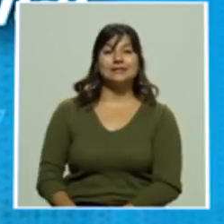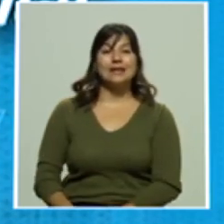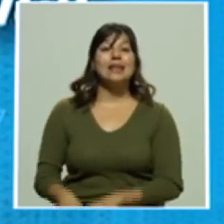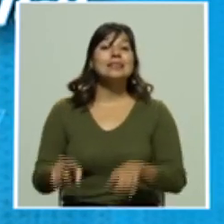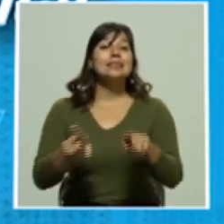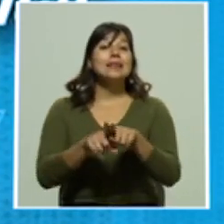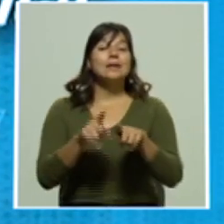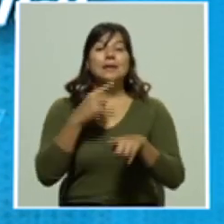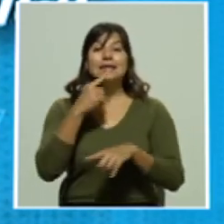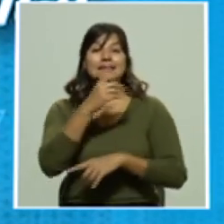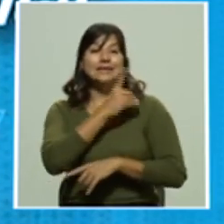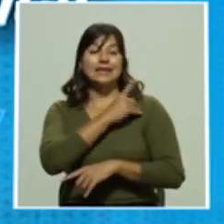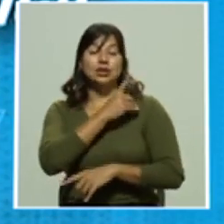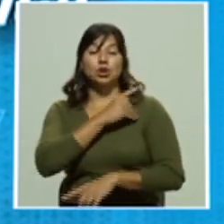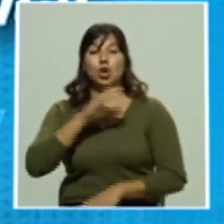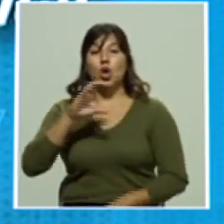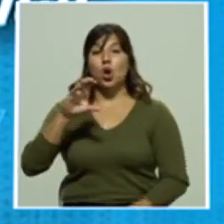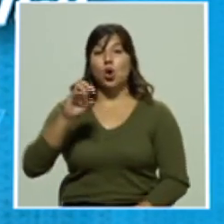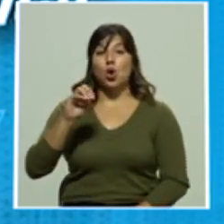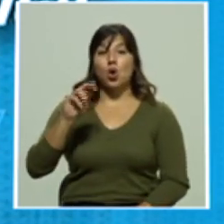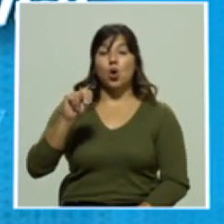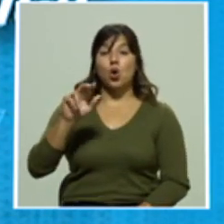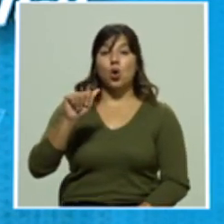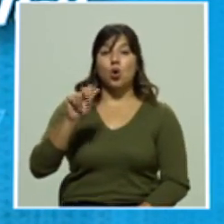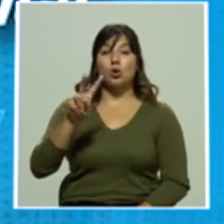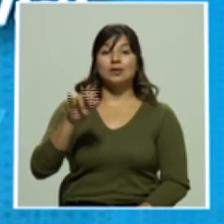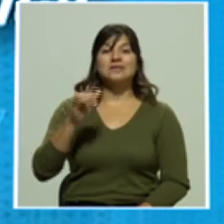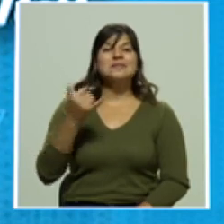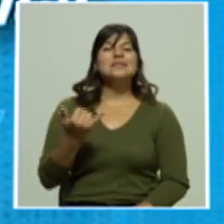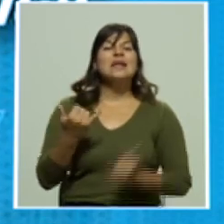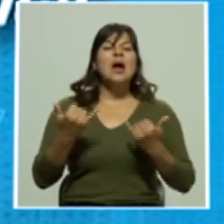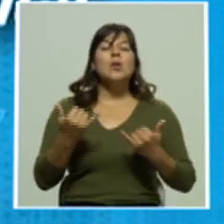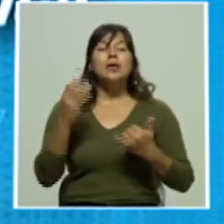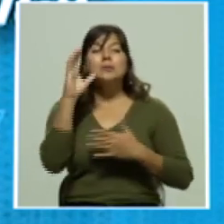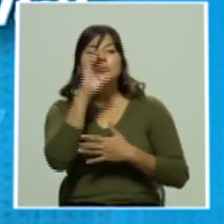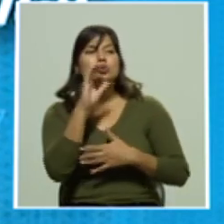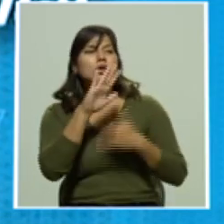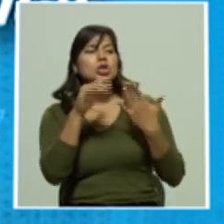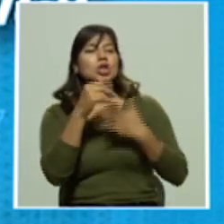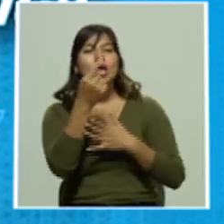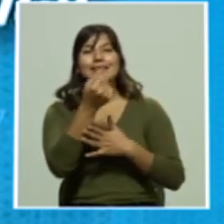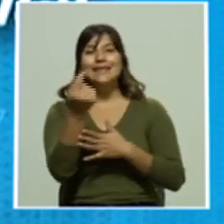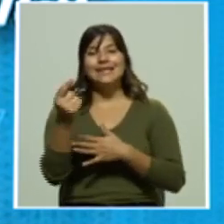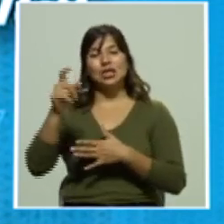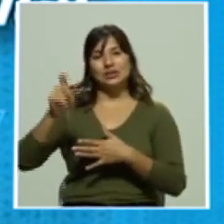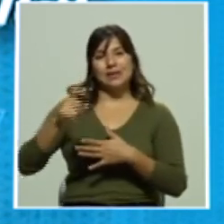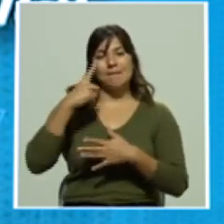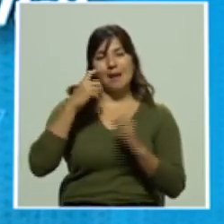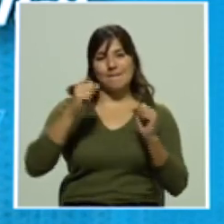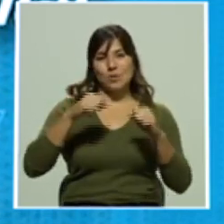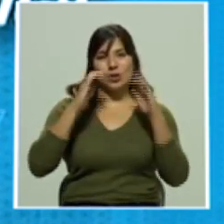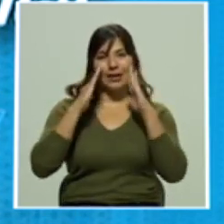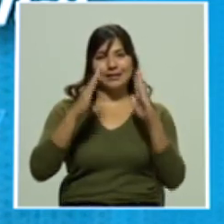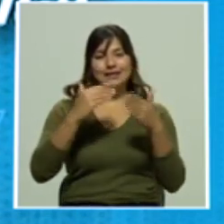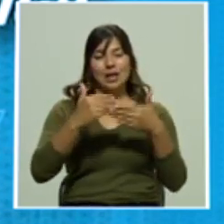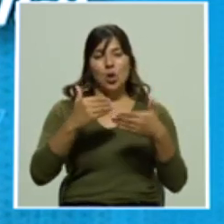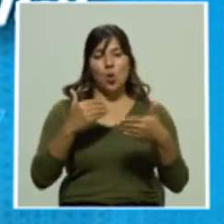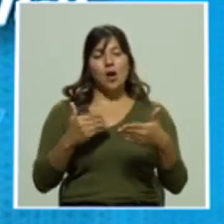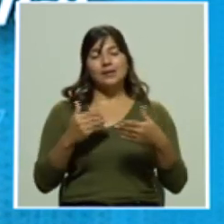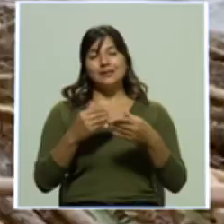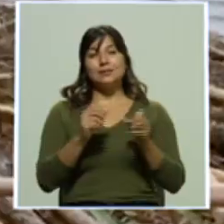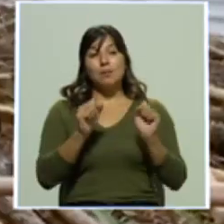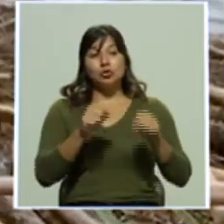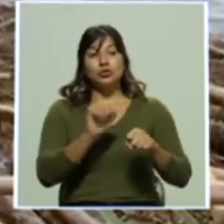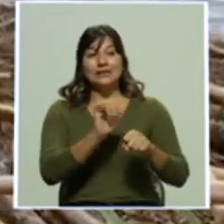el director de CONAVI que se están buscando todos los recursos financieros posibles para atender a la mayor brevedad la situación del